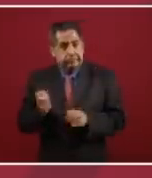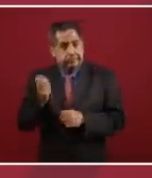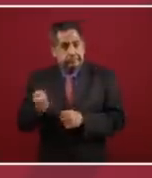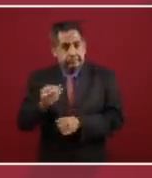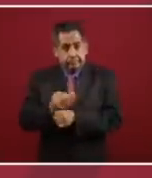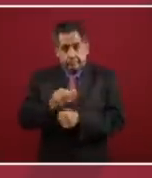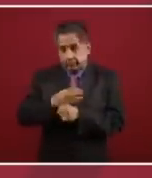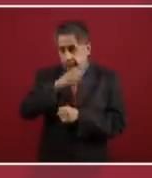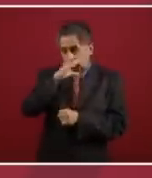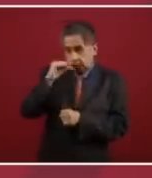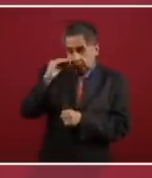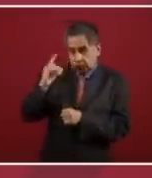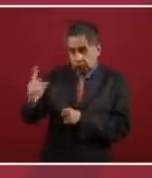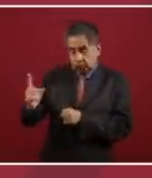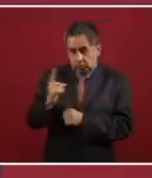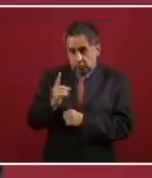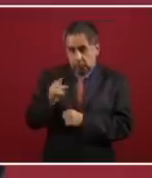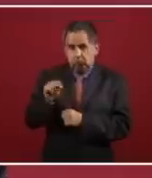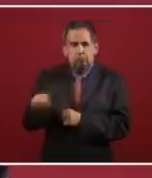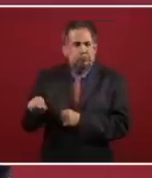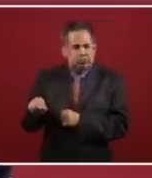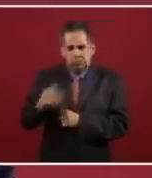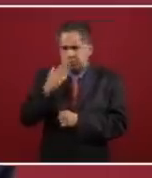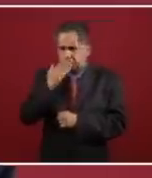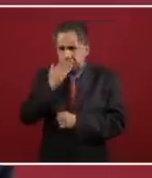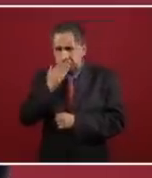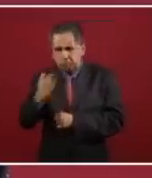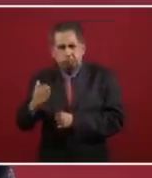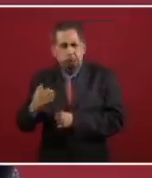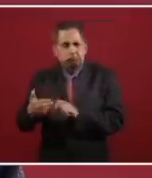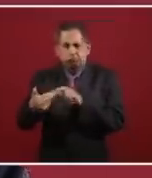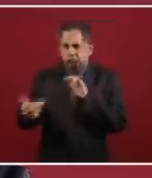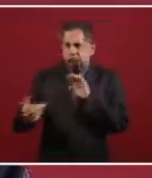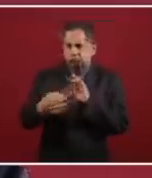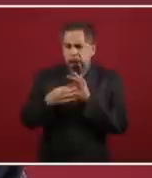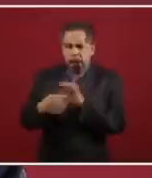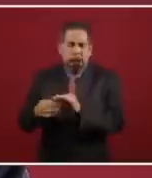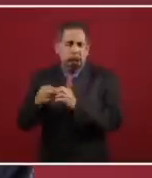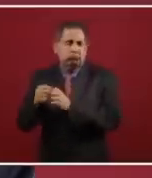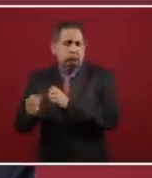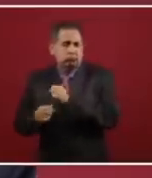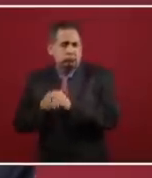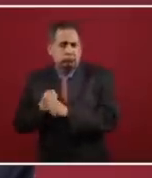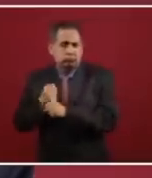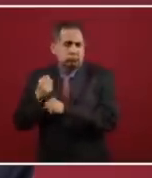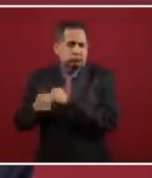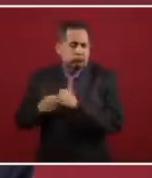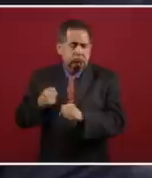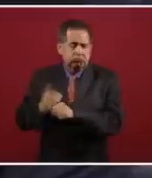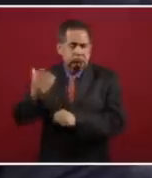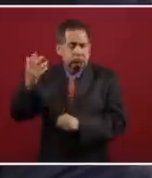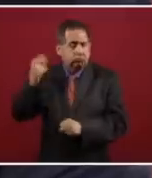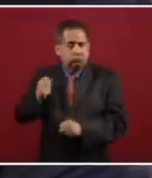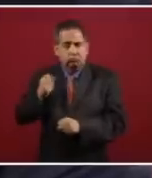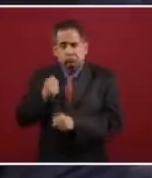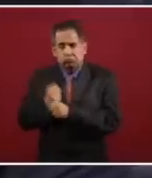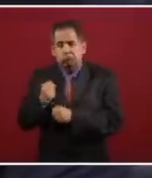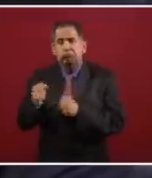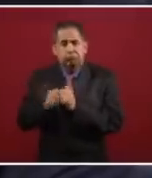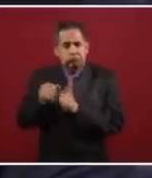caso ha habido una relación histórica con